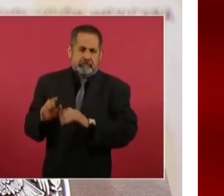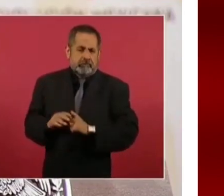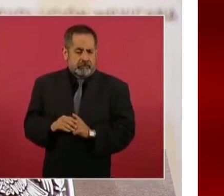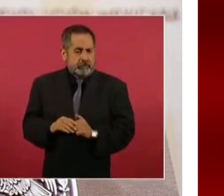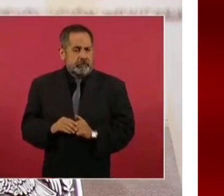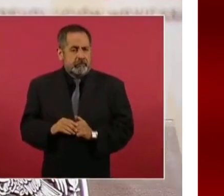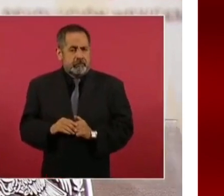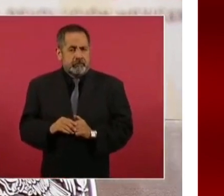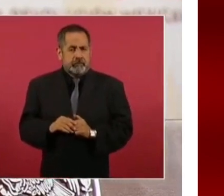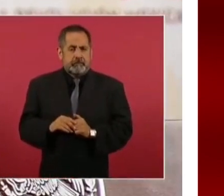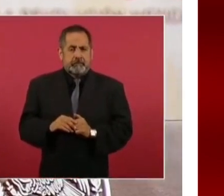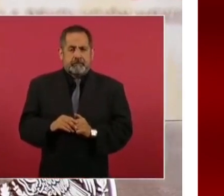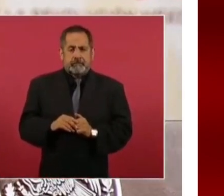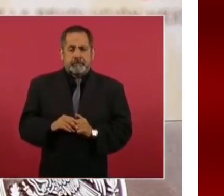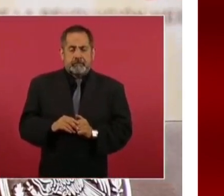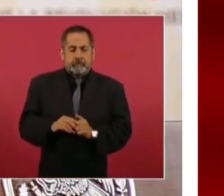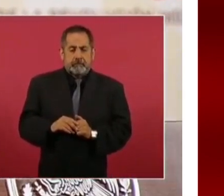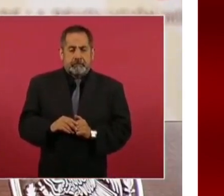Pero